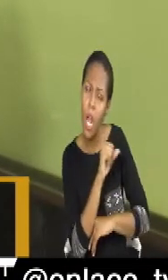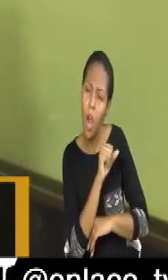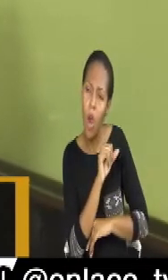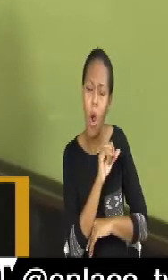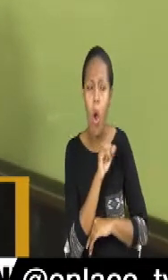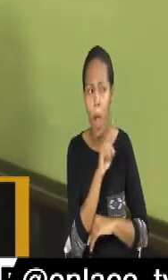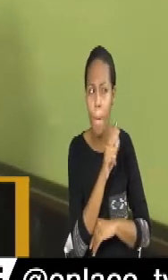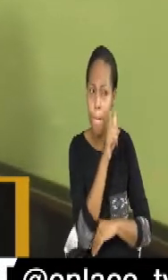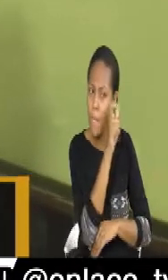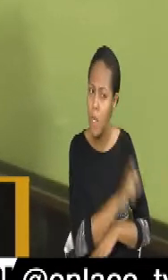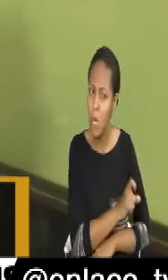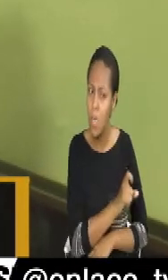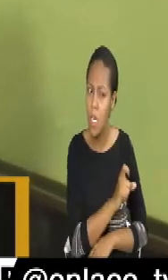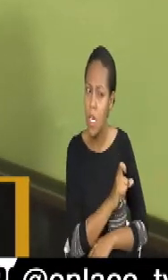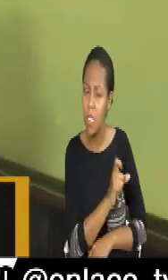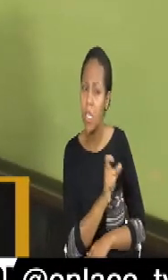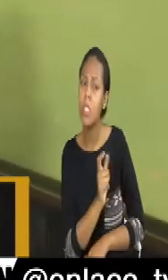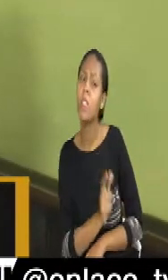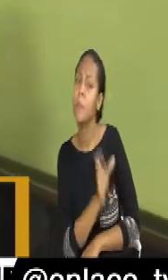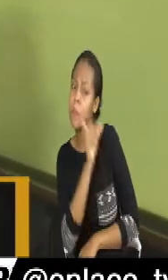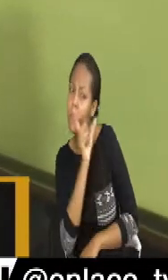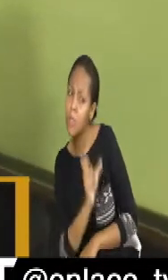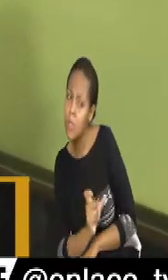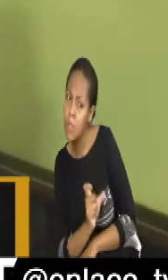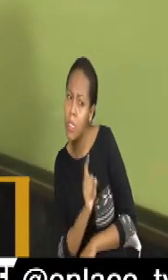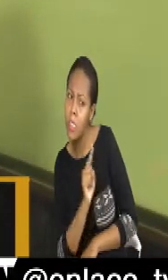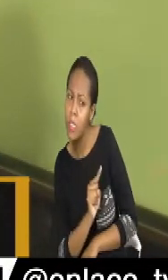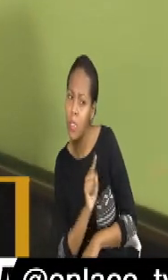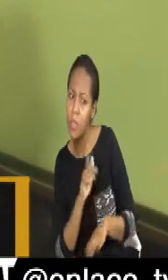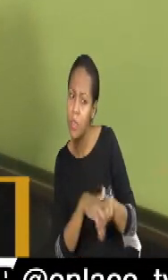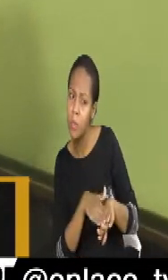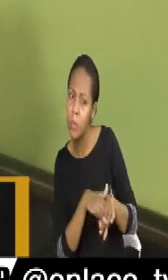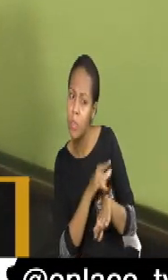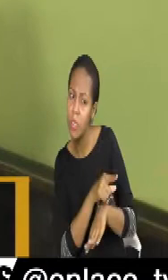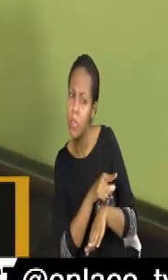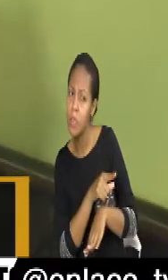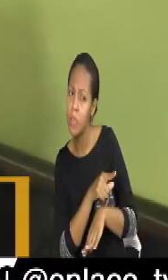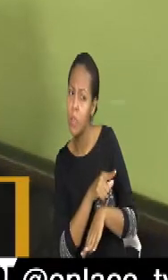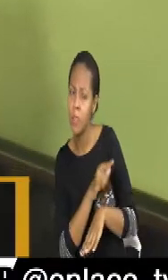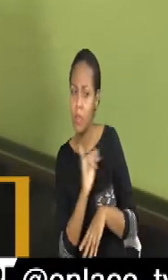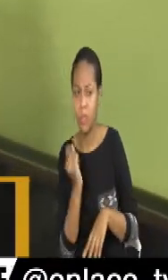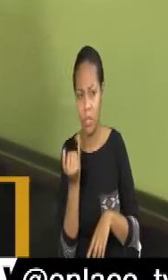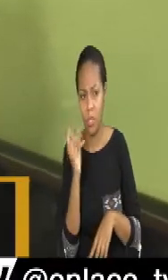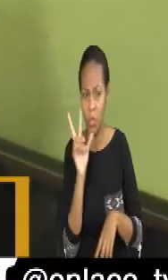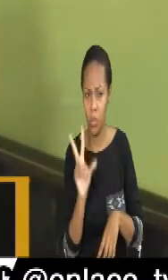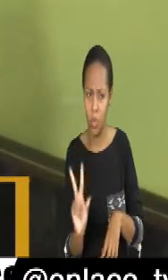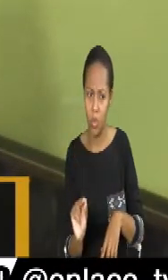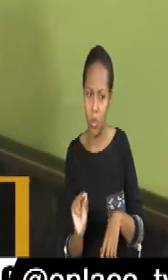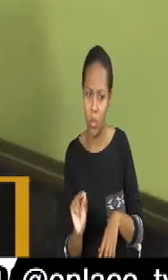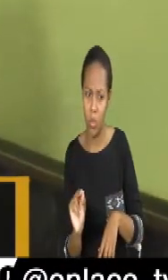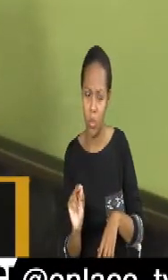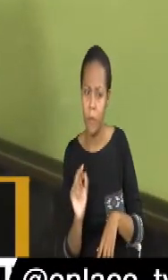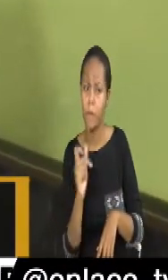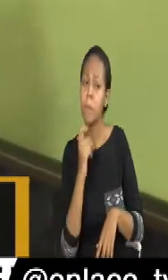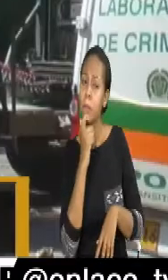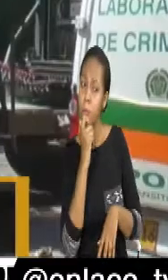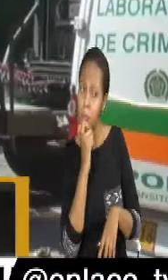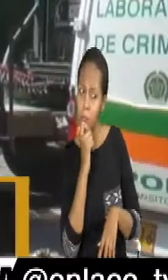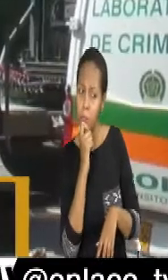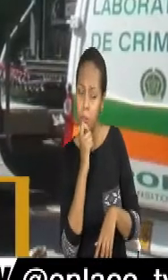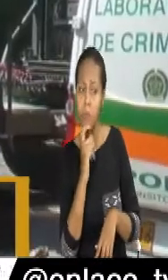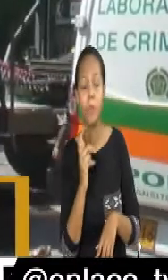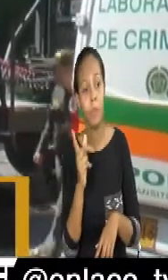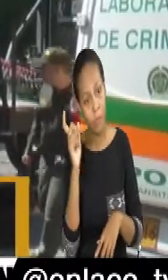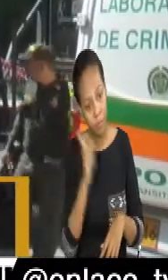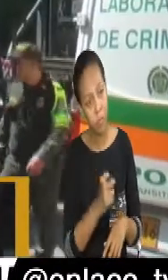deben de no sé, indemnizar las familias, que eso fue lo que ya nos explicaron. El drama